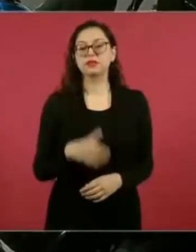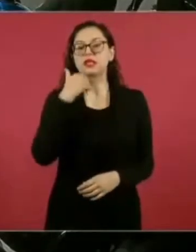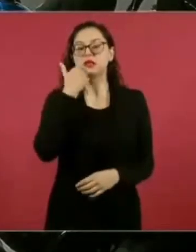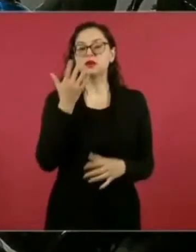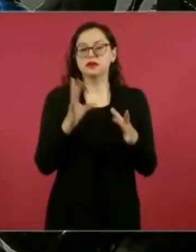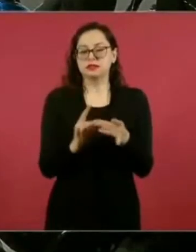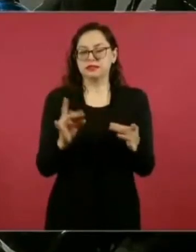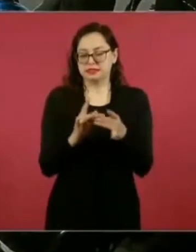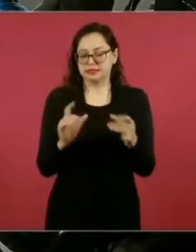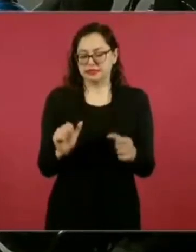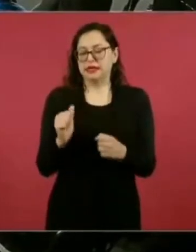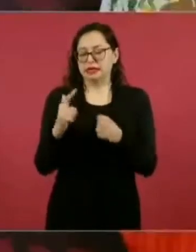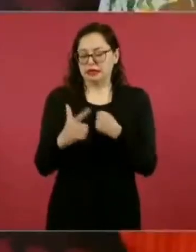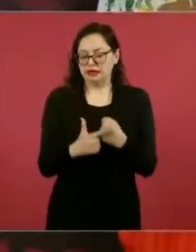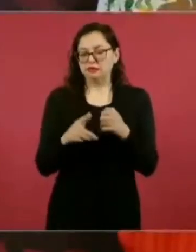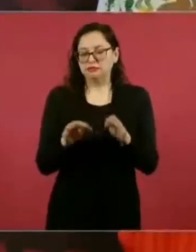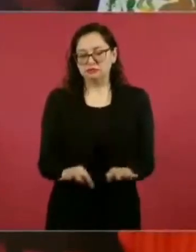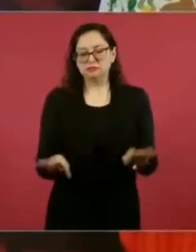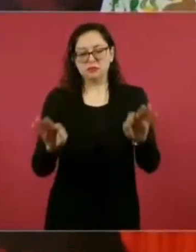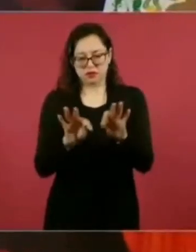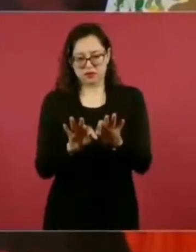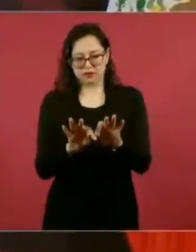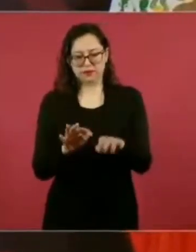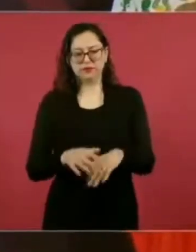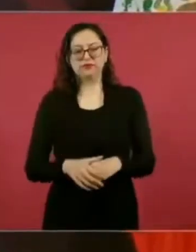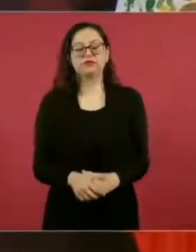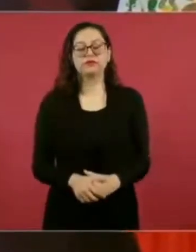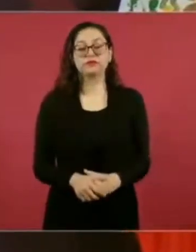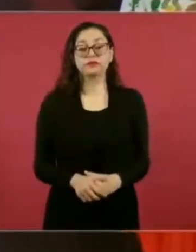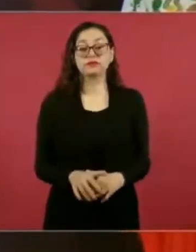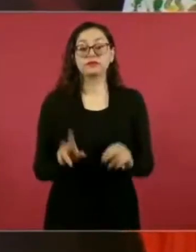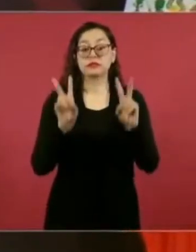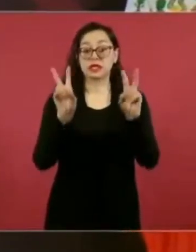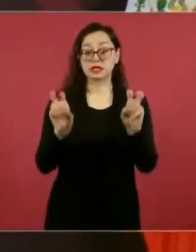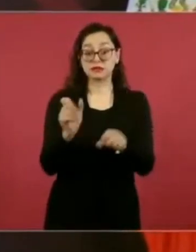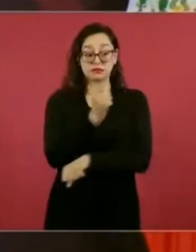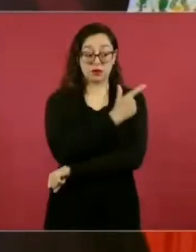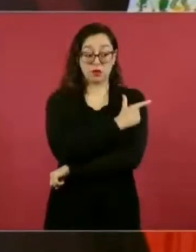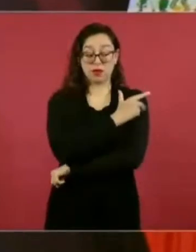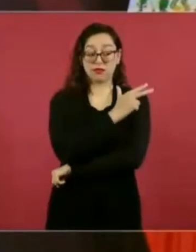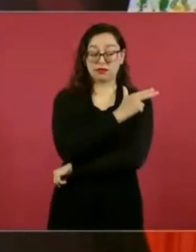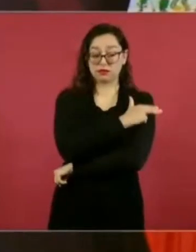Cuando se estaba discutiendo lo de la Guardia Nacional,